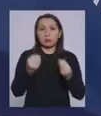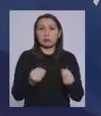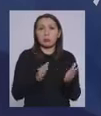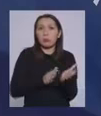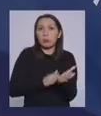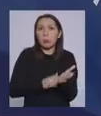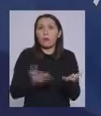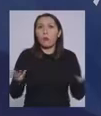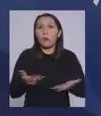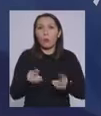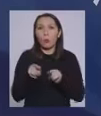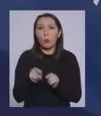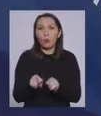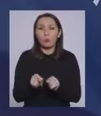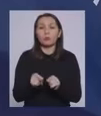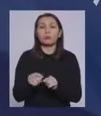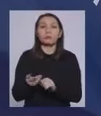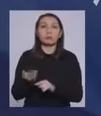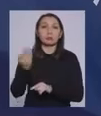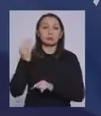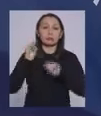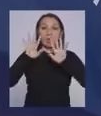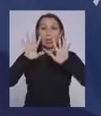evidenciar ya que hace